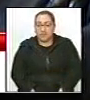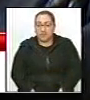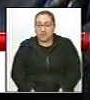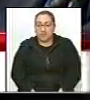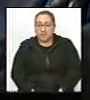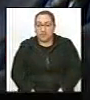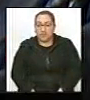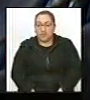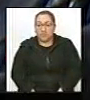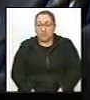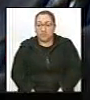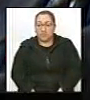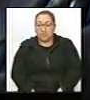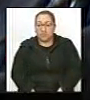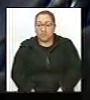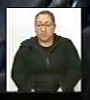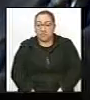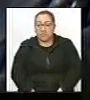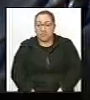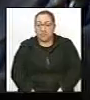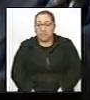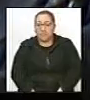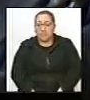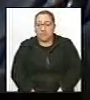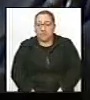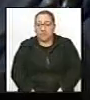con el congresista Armando Villanueva como último orador.